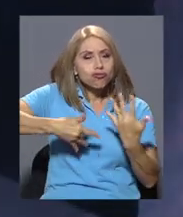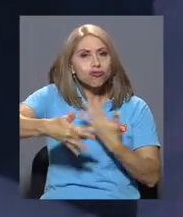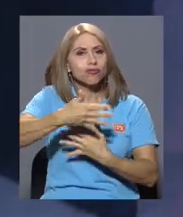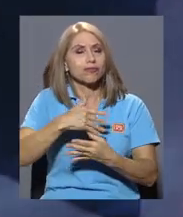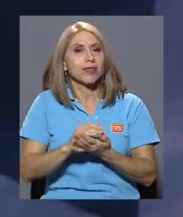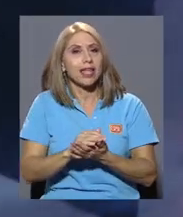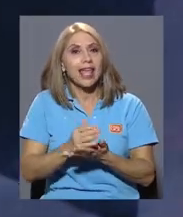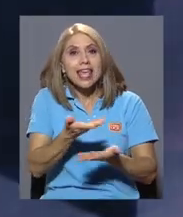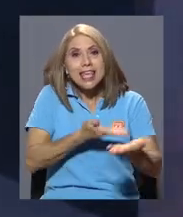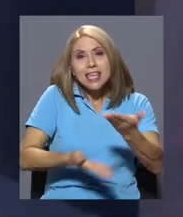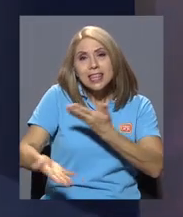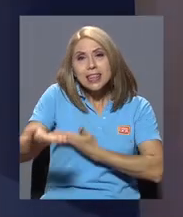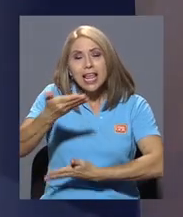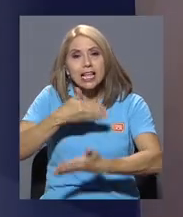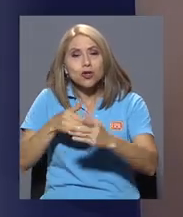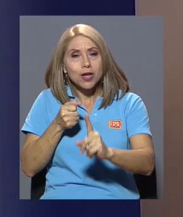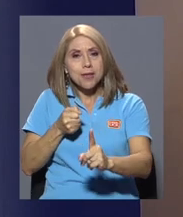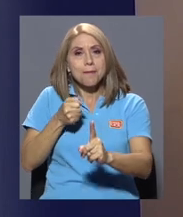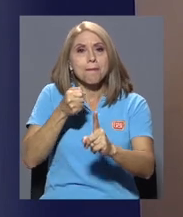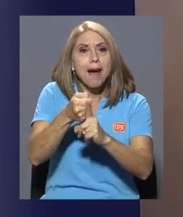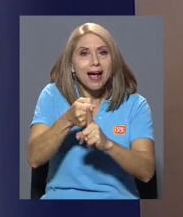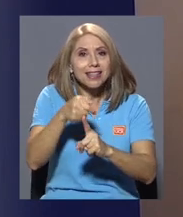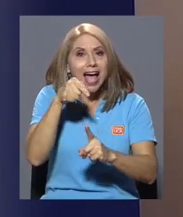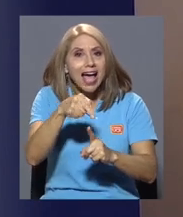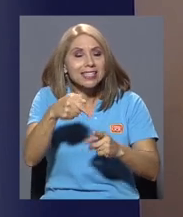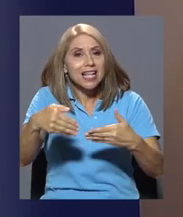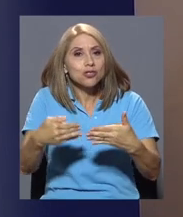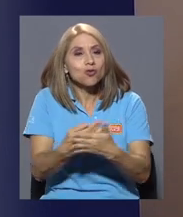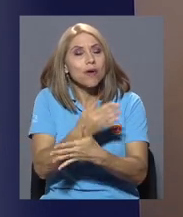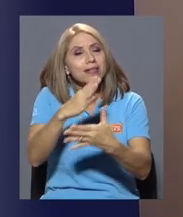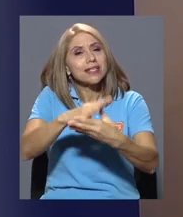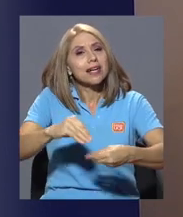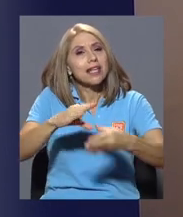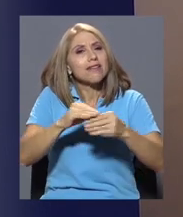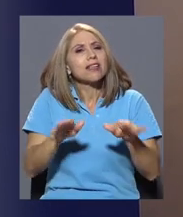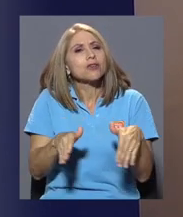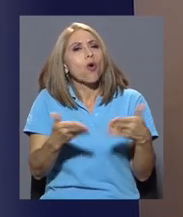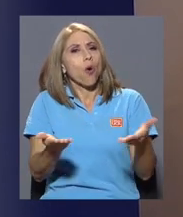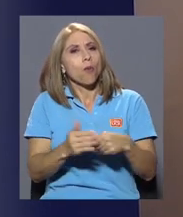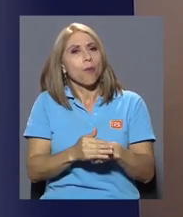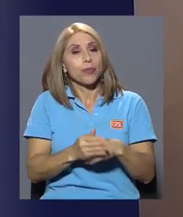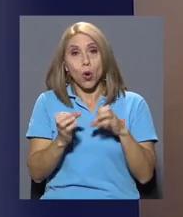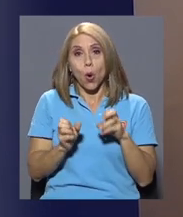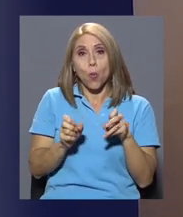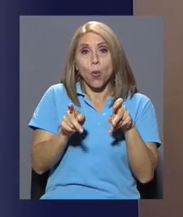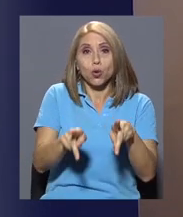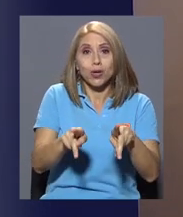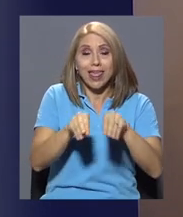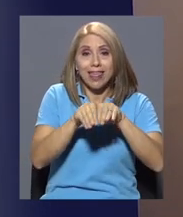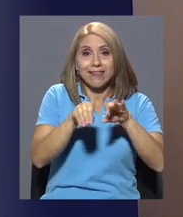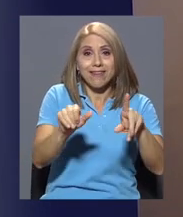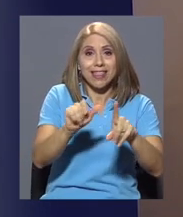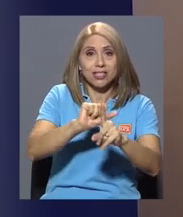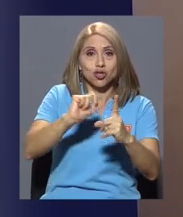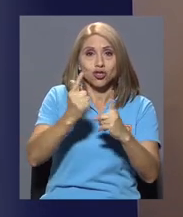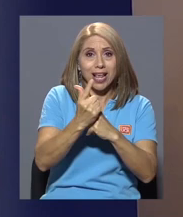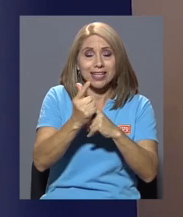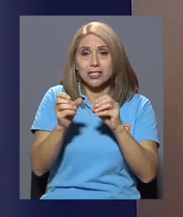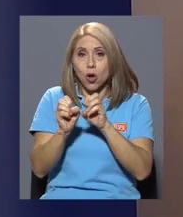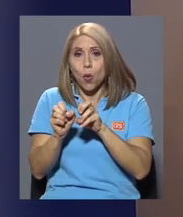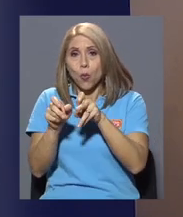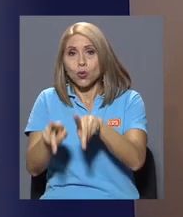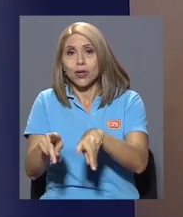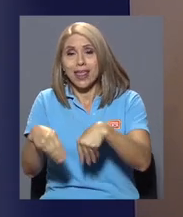cómo impacta la interacción estas nuevas narrativas esa oportunidad que dan las redes sociales y el internet de poder el